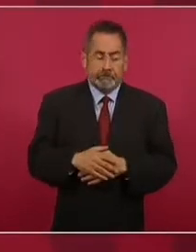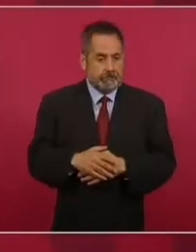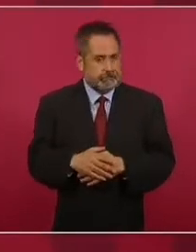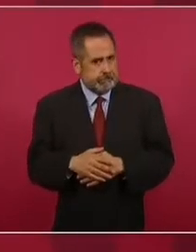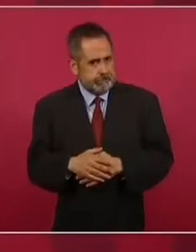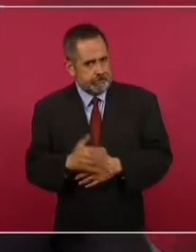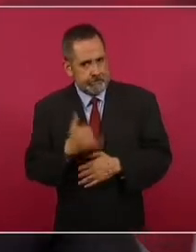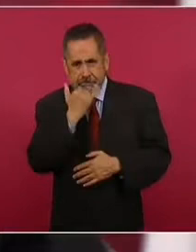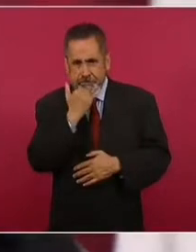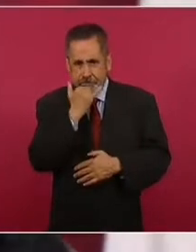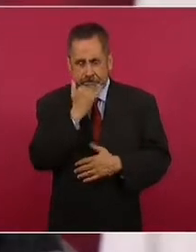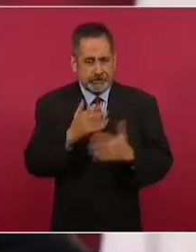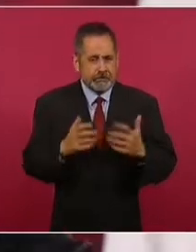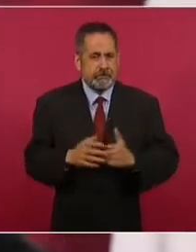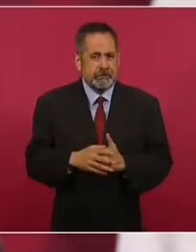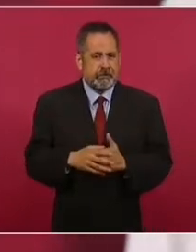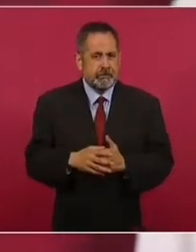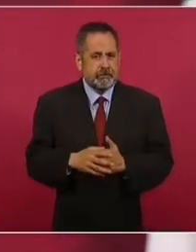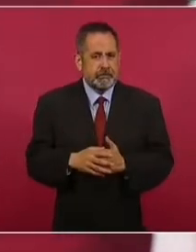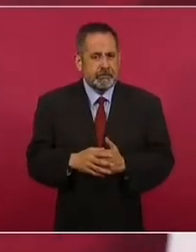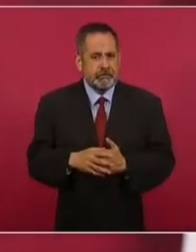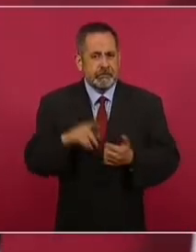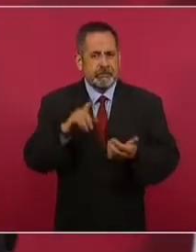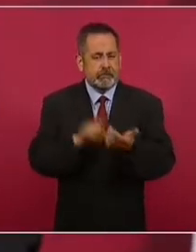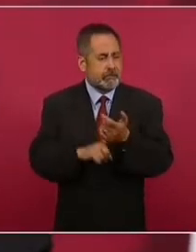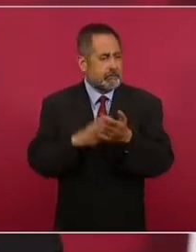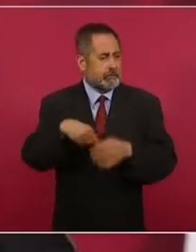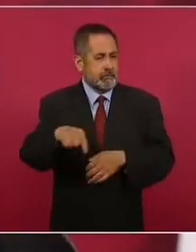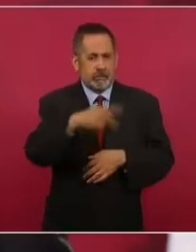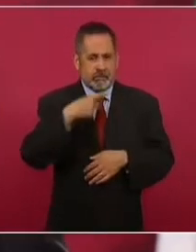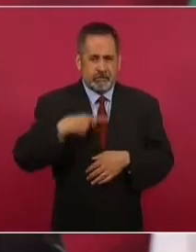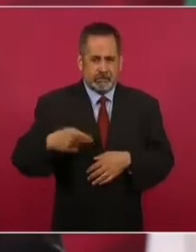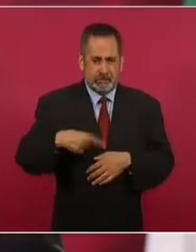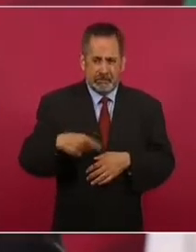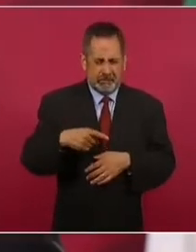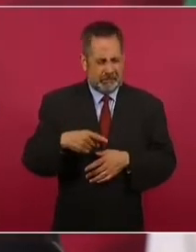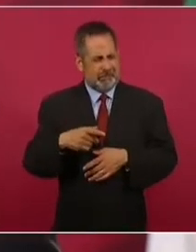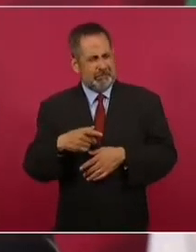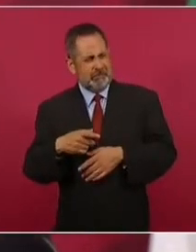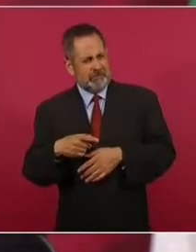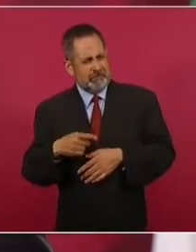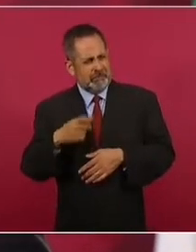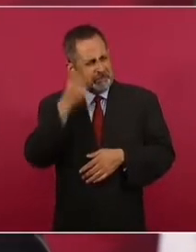ejidatarios que tienen hasta 100,000 hectáreas.